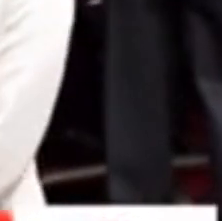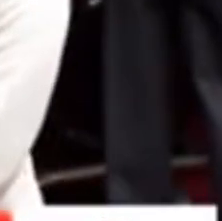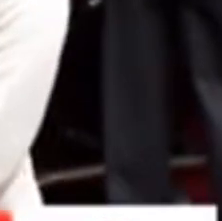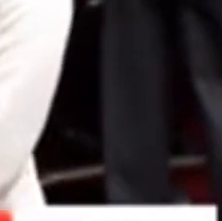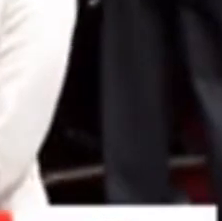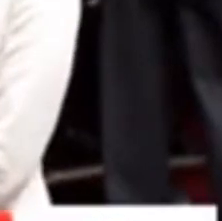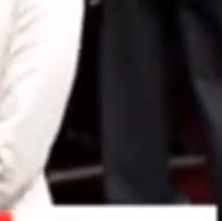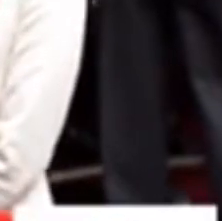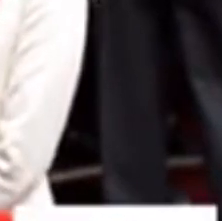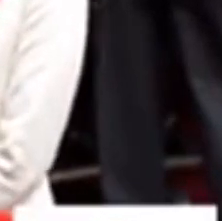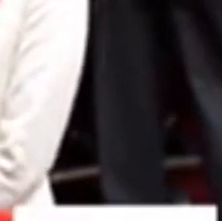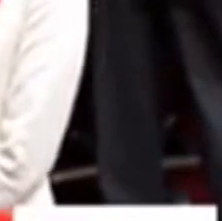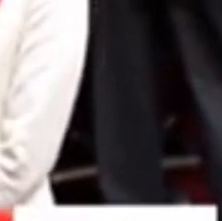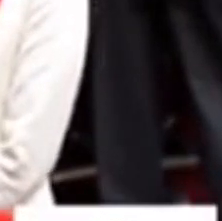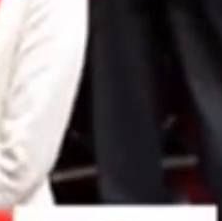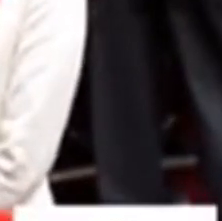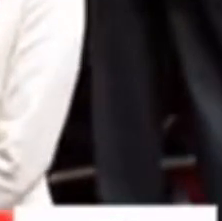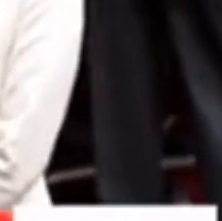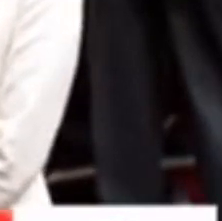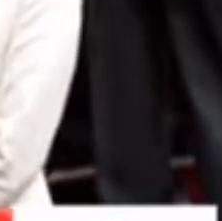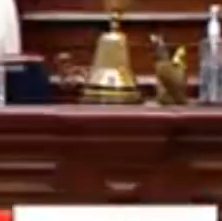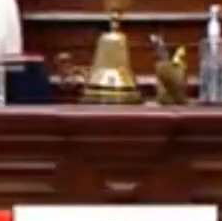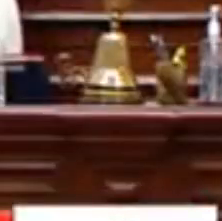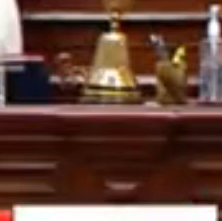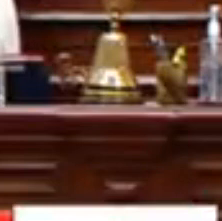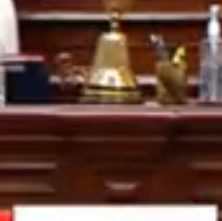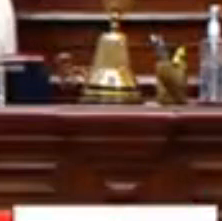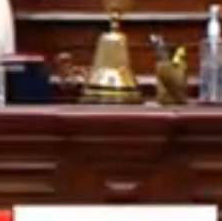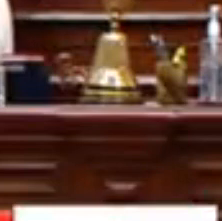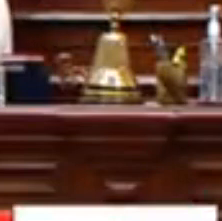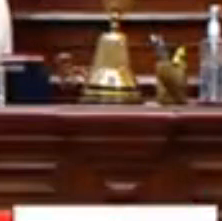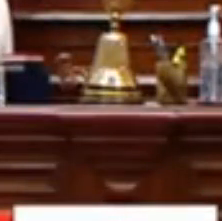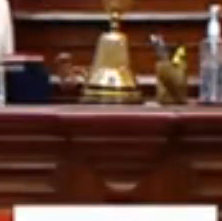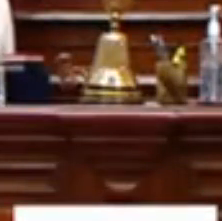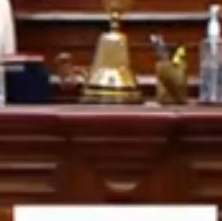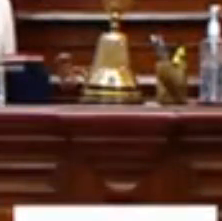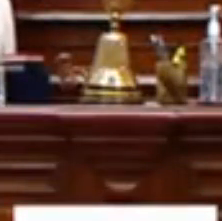reglamentarias vigentes y guardar secreto en los asuntos así calificados?